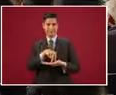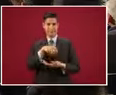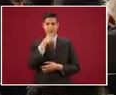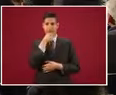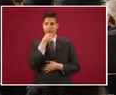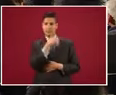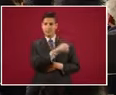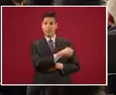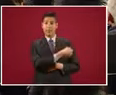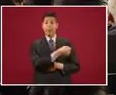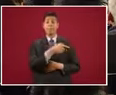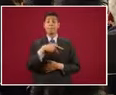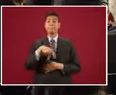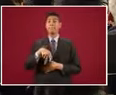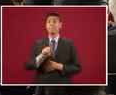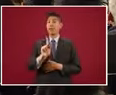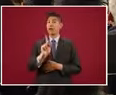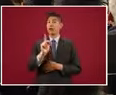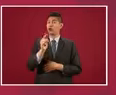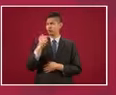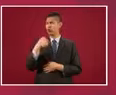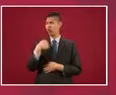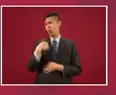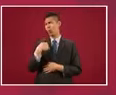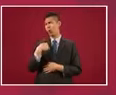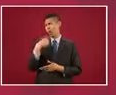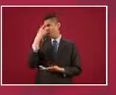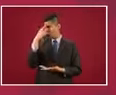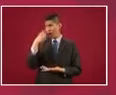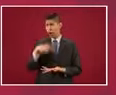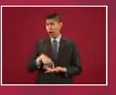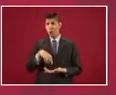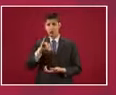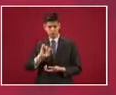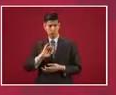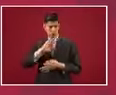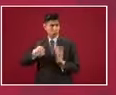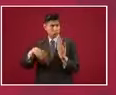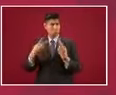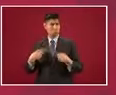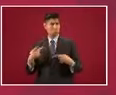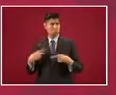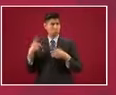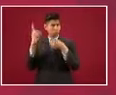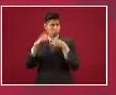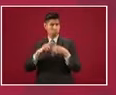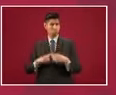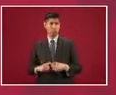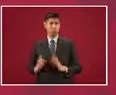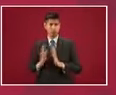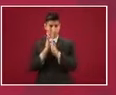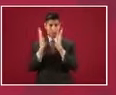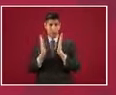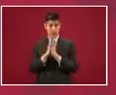pero yo estoy seguro que todo mundo va a participar y va a ayudar. O sea, conozco